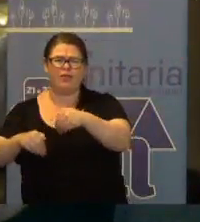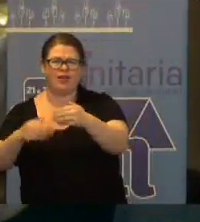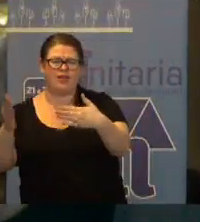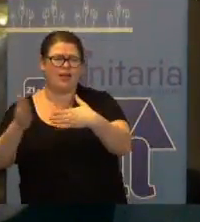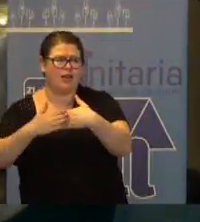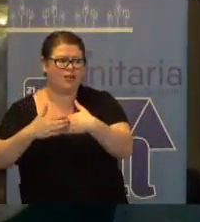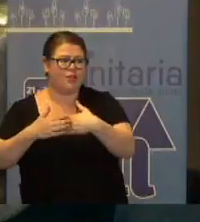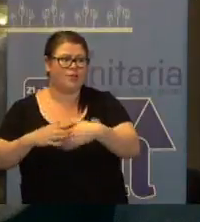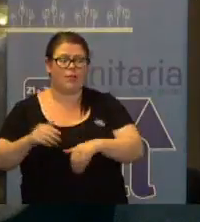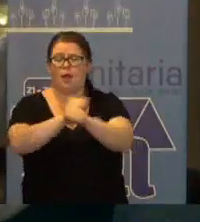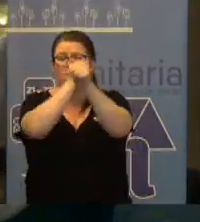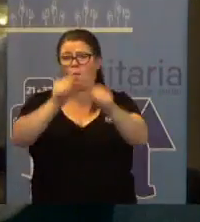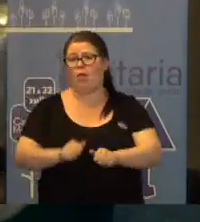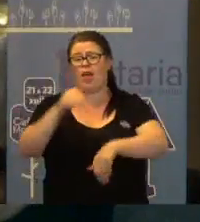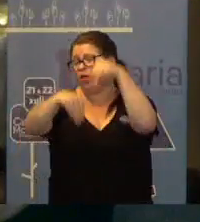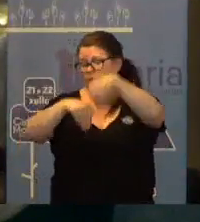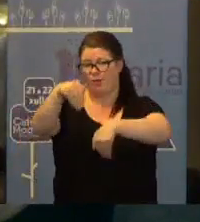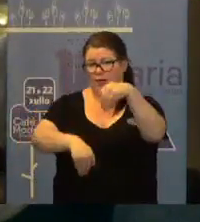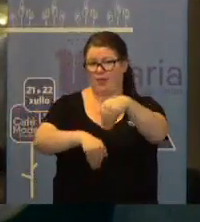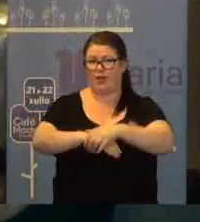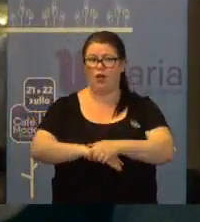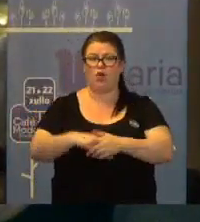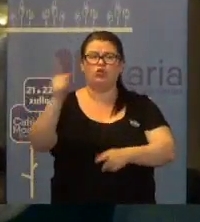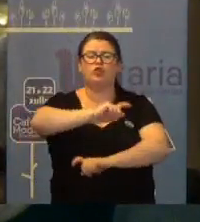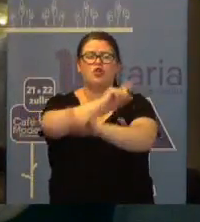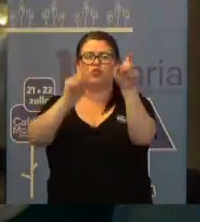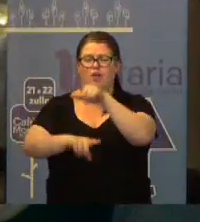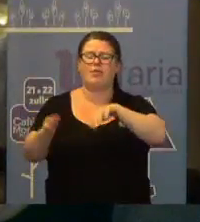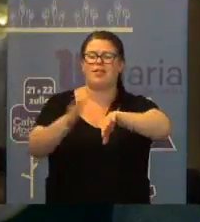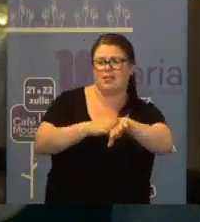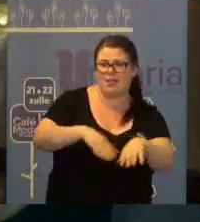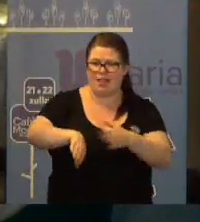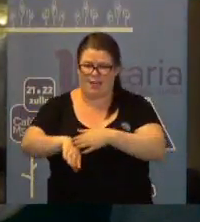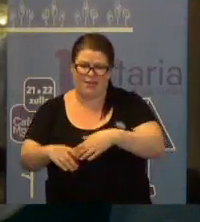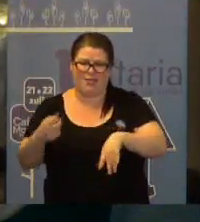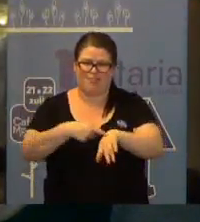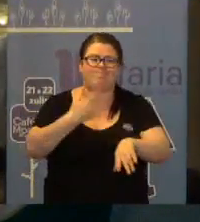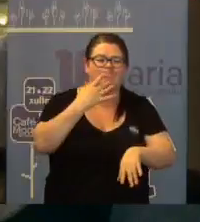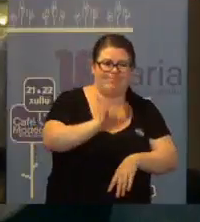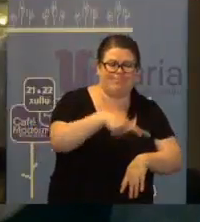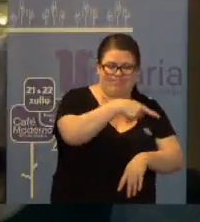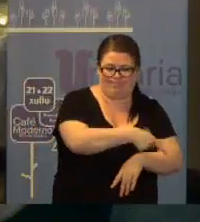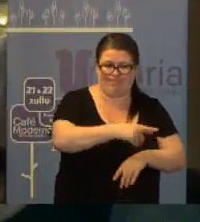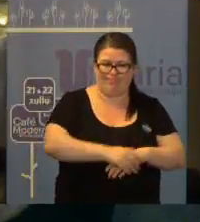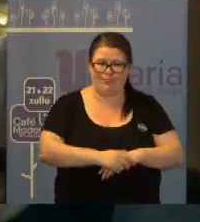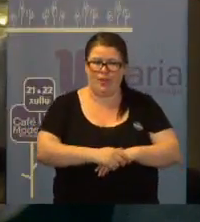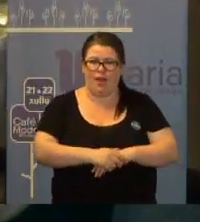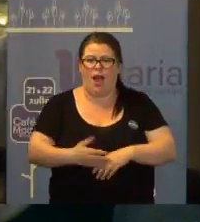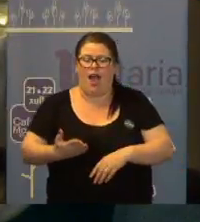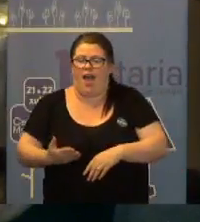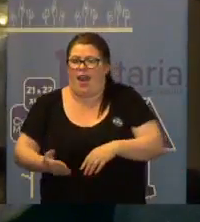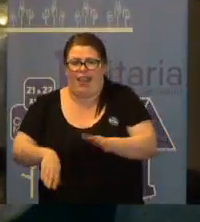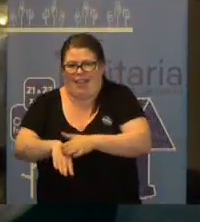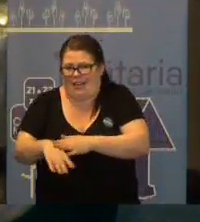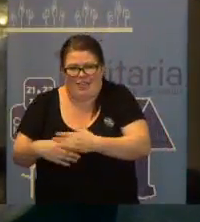sea, o modelo democrático o cuestionamos máis desde a esquerda que desde a dereita. A dereita non lle importa. A dereita non lle